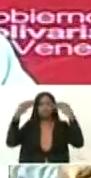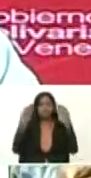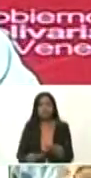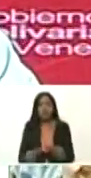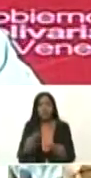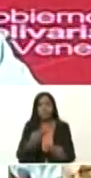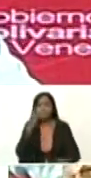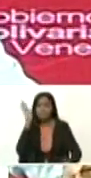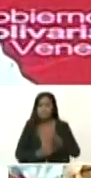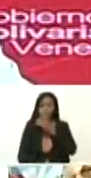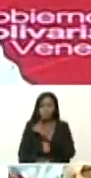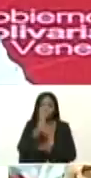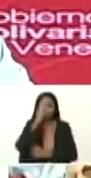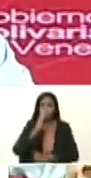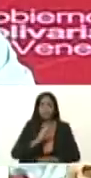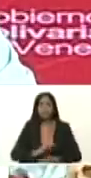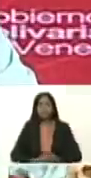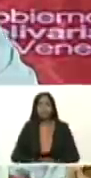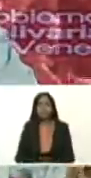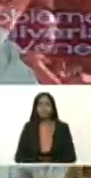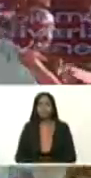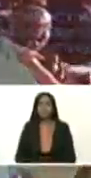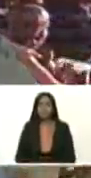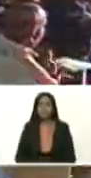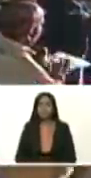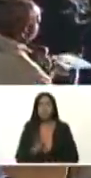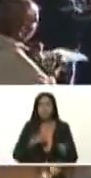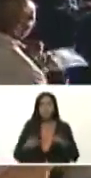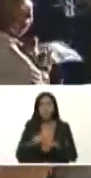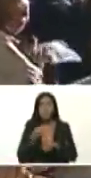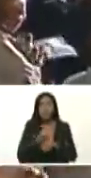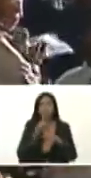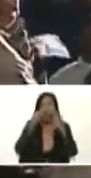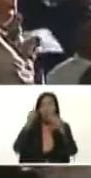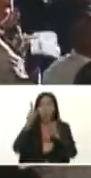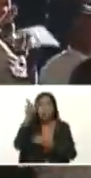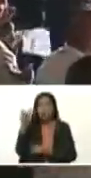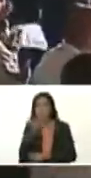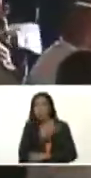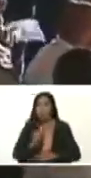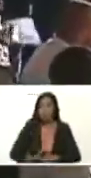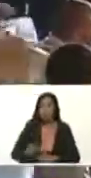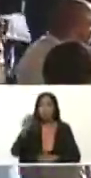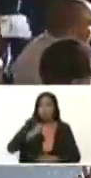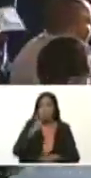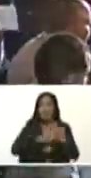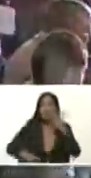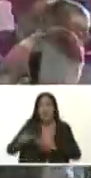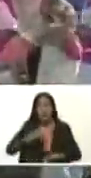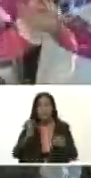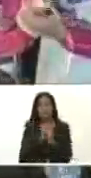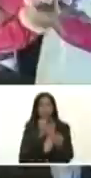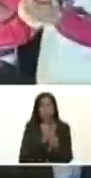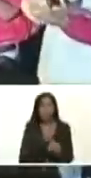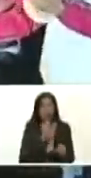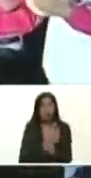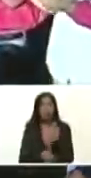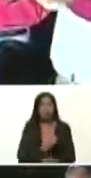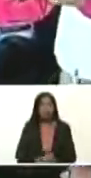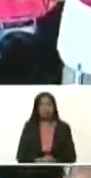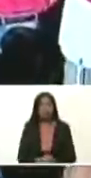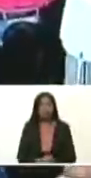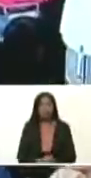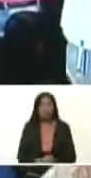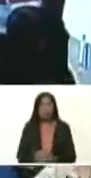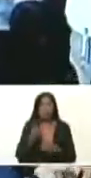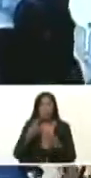y marcharse de inmediato. Y buscamos a otro que sí hable a la clase obrera. Y si esté